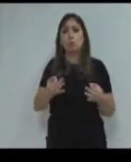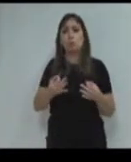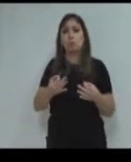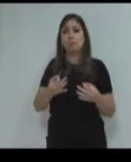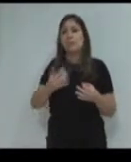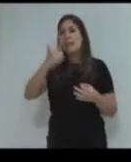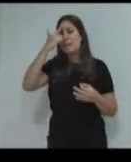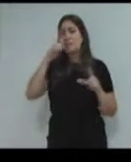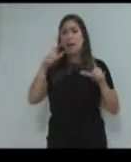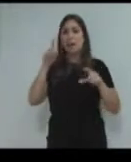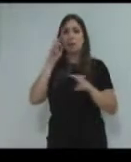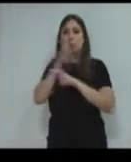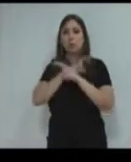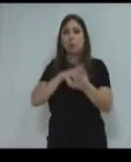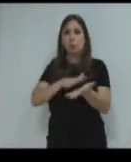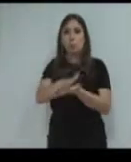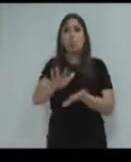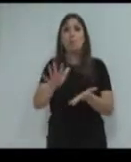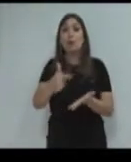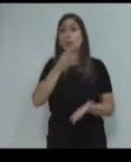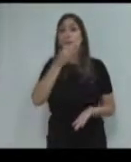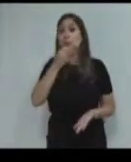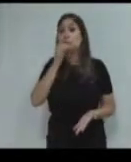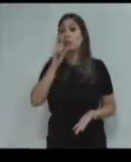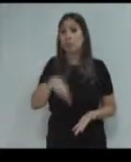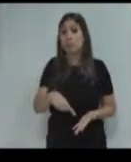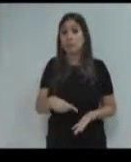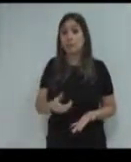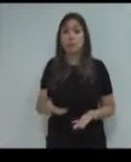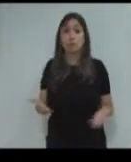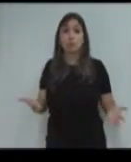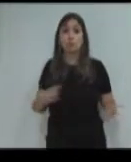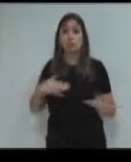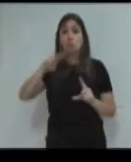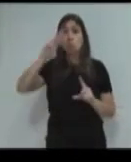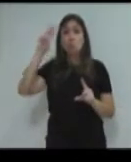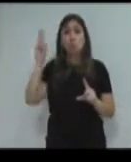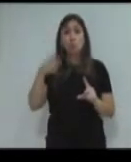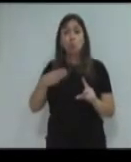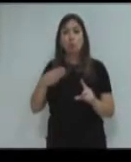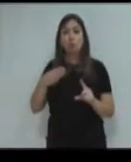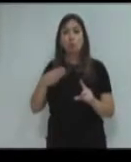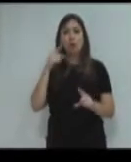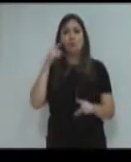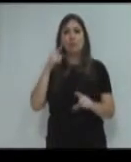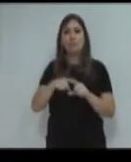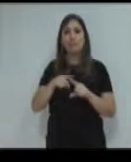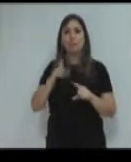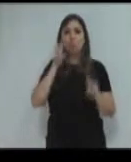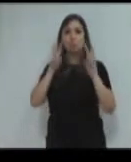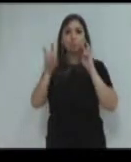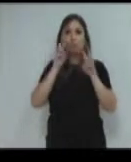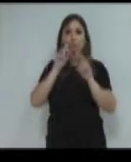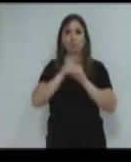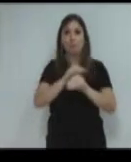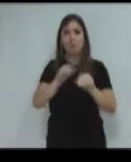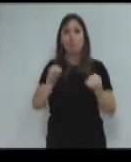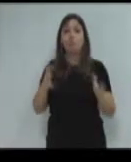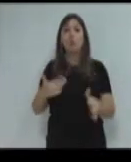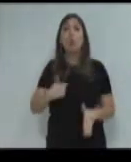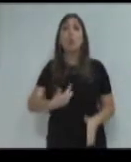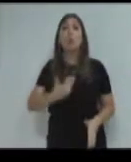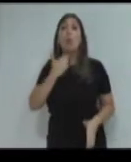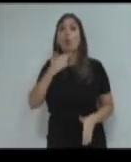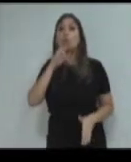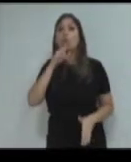con la imagen, pero luego tengo que impactar con mi discurso. Entonces yo el PowerPoint lo utilizaré para dar esa sensación visual, por lo tanto